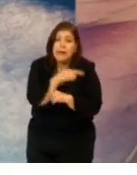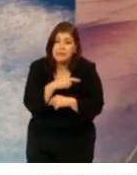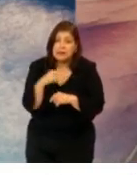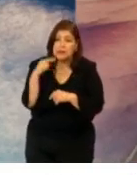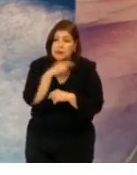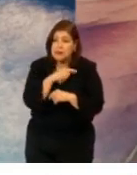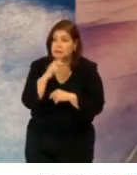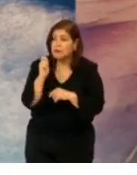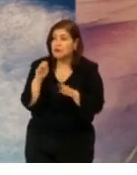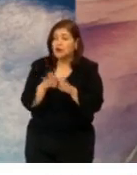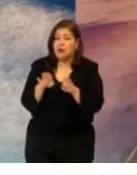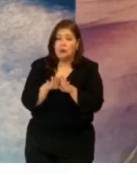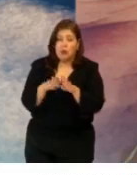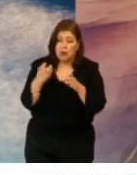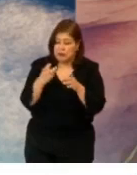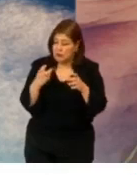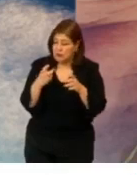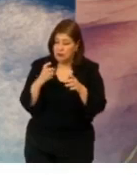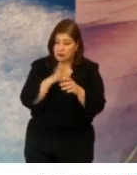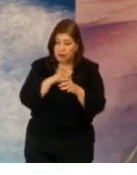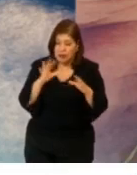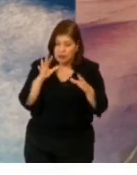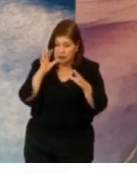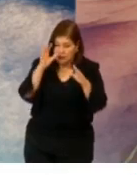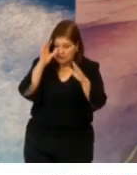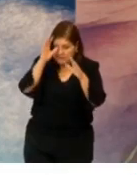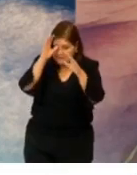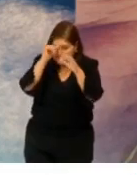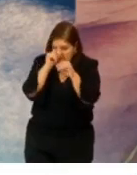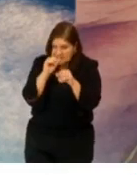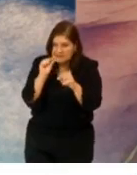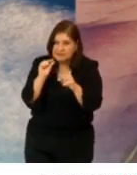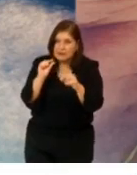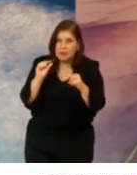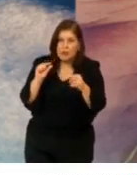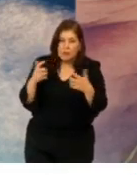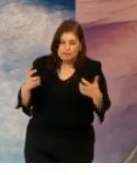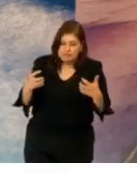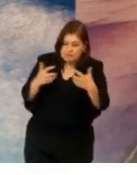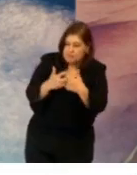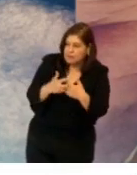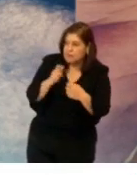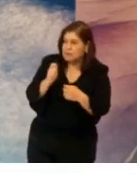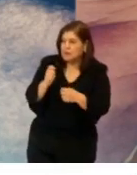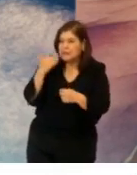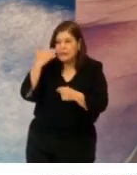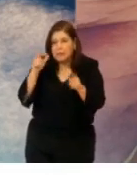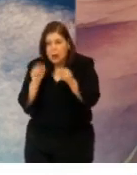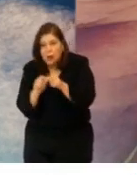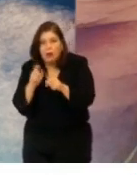¿Cómo podemos conciliar eso en lo social? Muy buena pregunta, Leticia. Muchas gracias. Aquí tiene ya la voz.